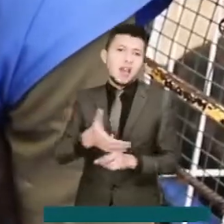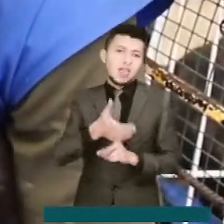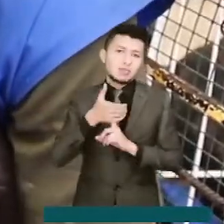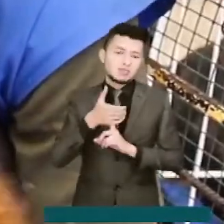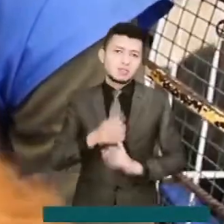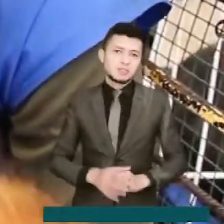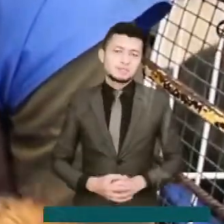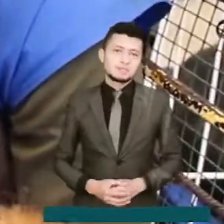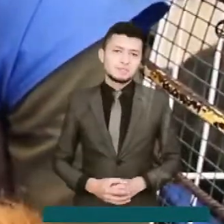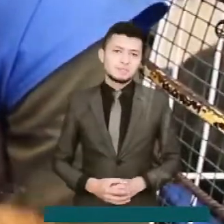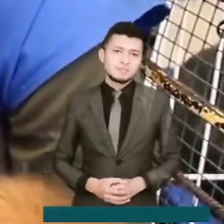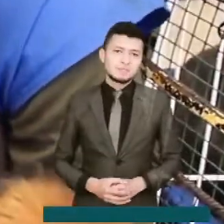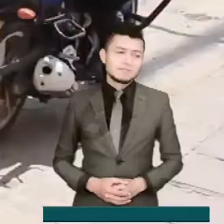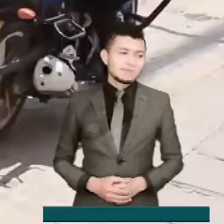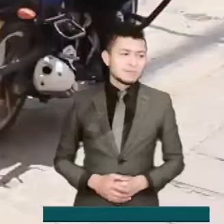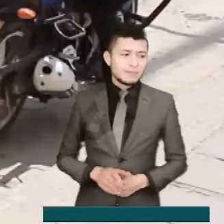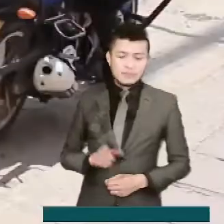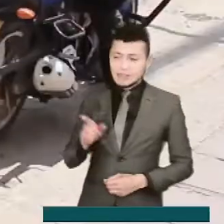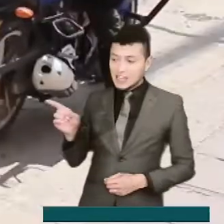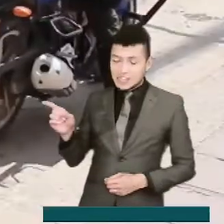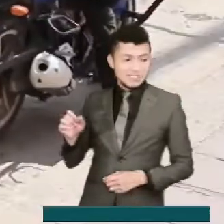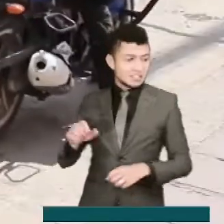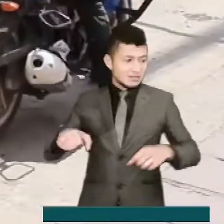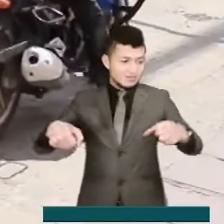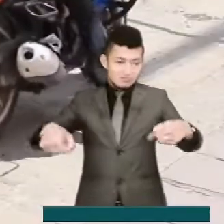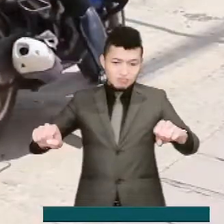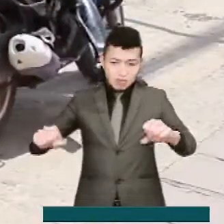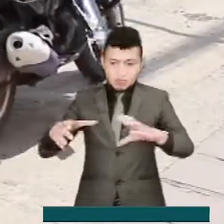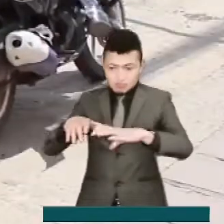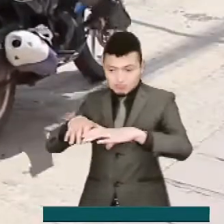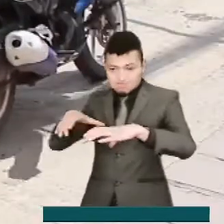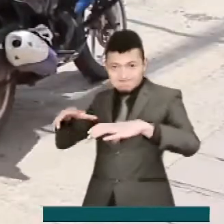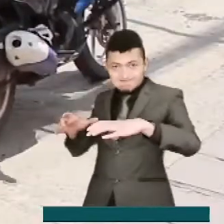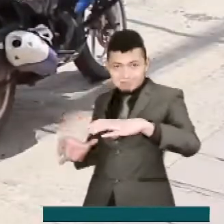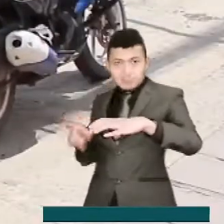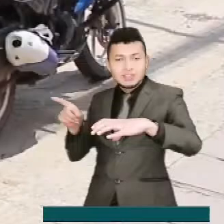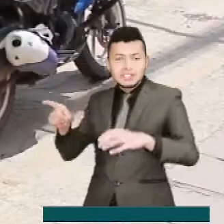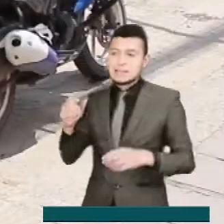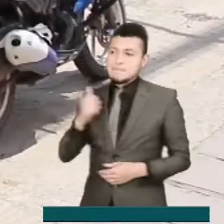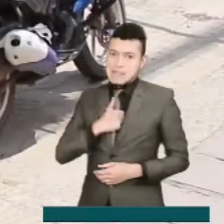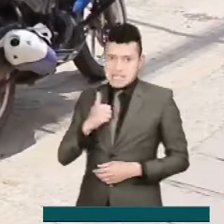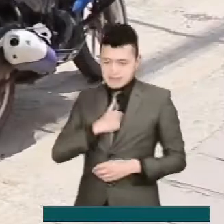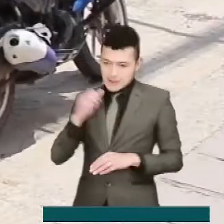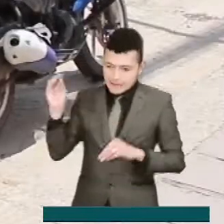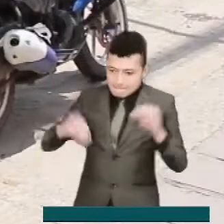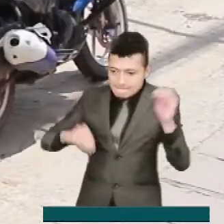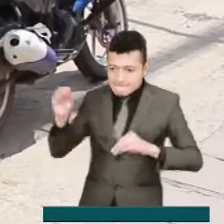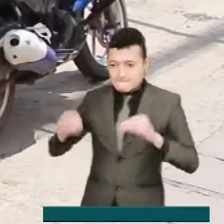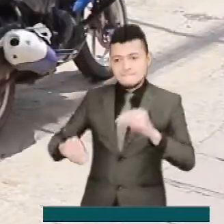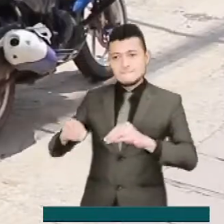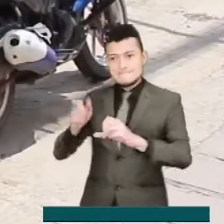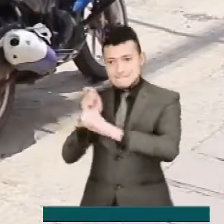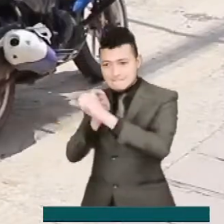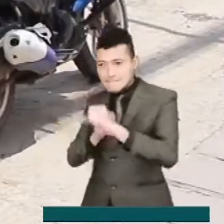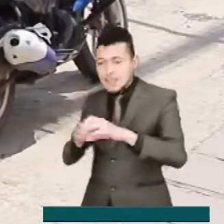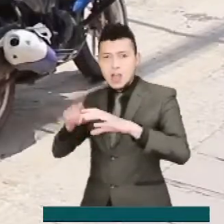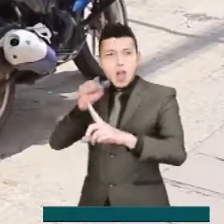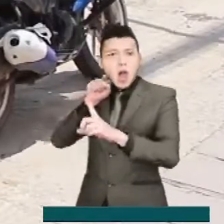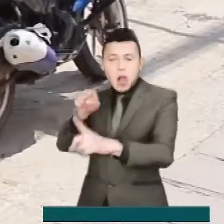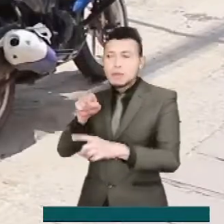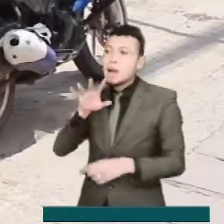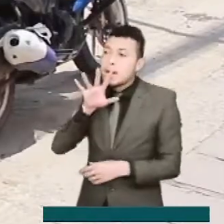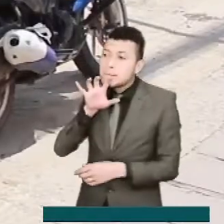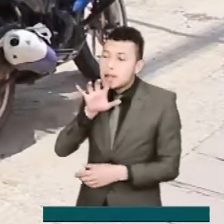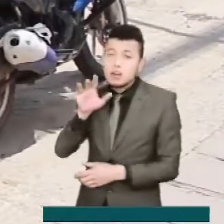son entregados en adopción. Este es el perro móvil que construyó el patrullero Jason Barrera para recoger a los